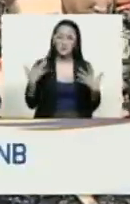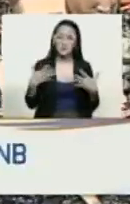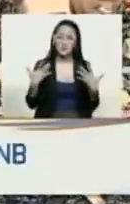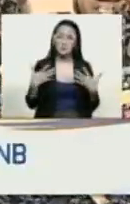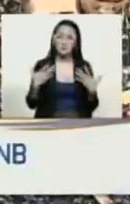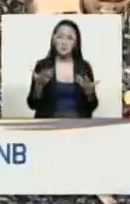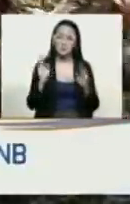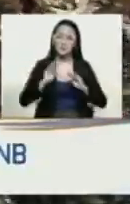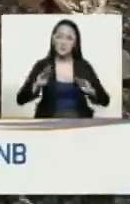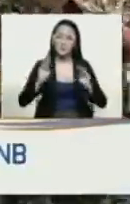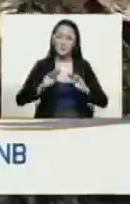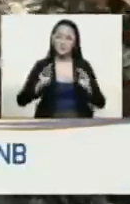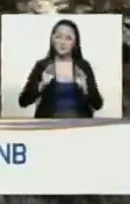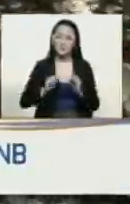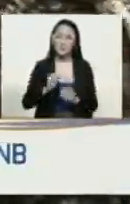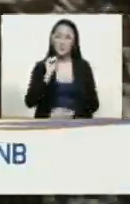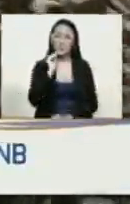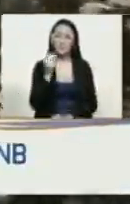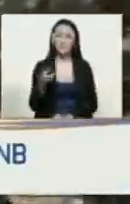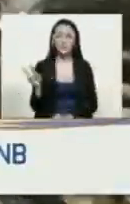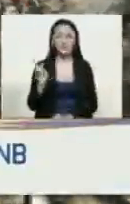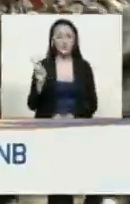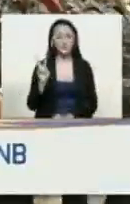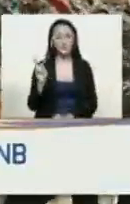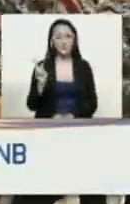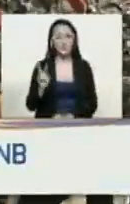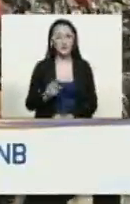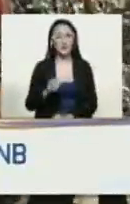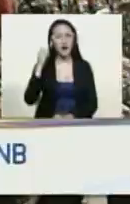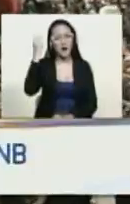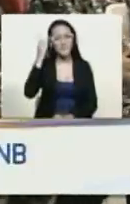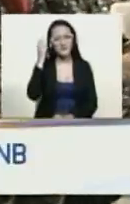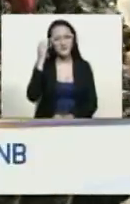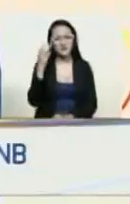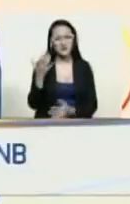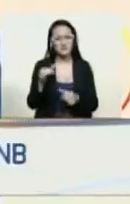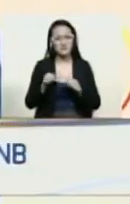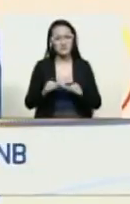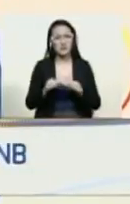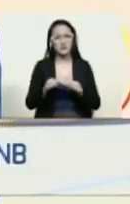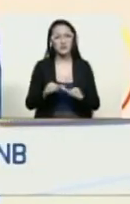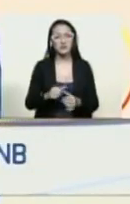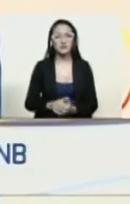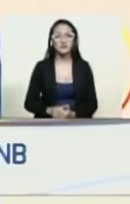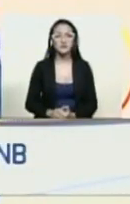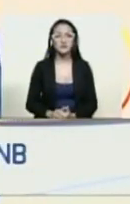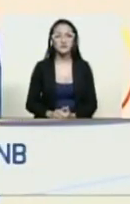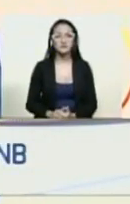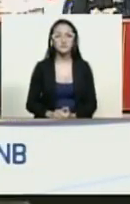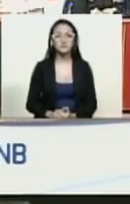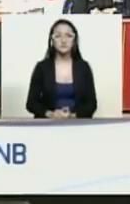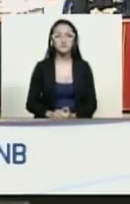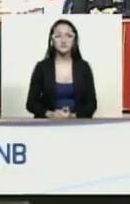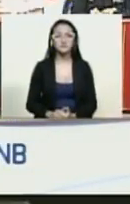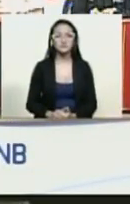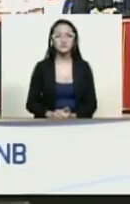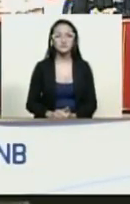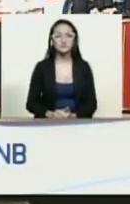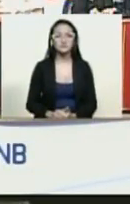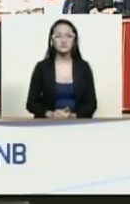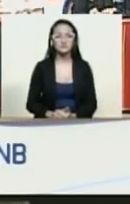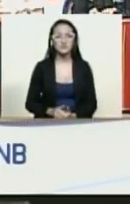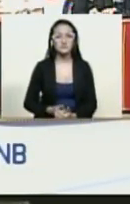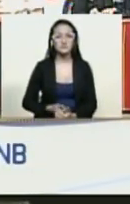entusiasmar para la formación a la juventud venezolana, la capacidad para mantener los más altos estándares